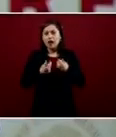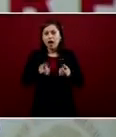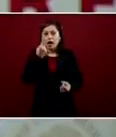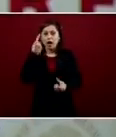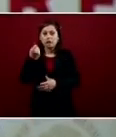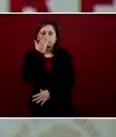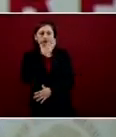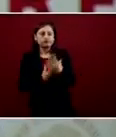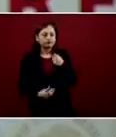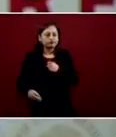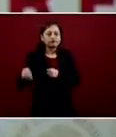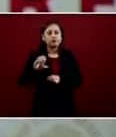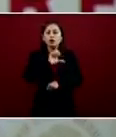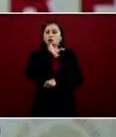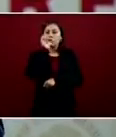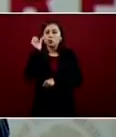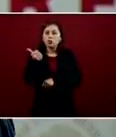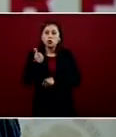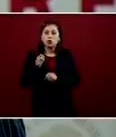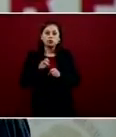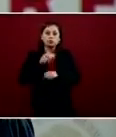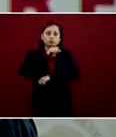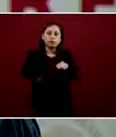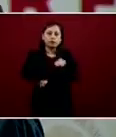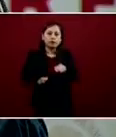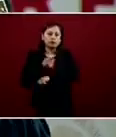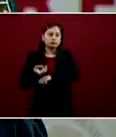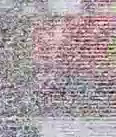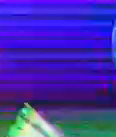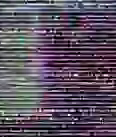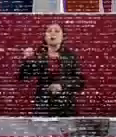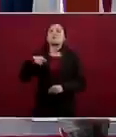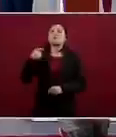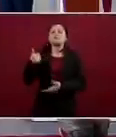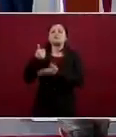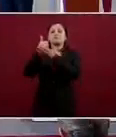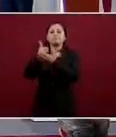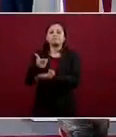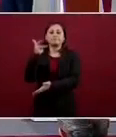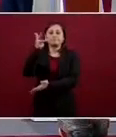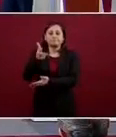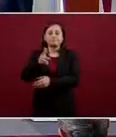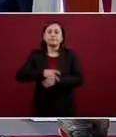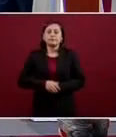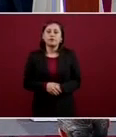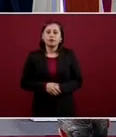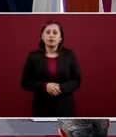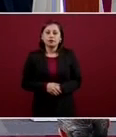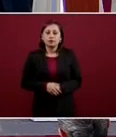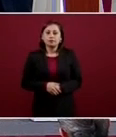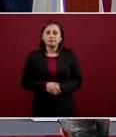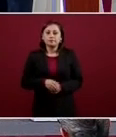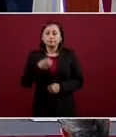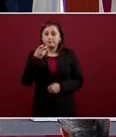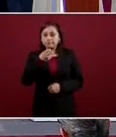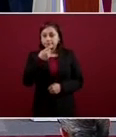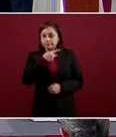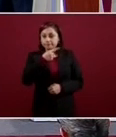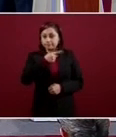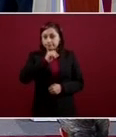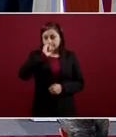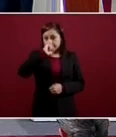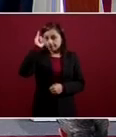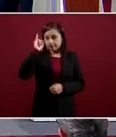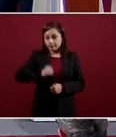otros saltaron por las ventanas, se protegieron. El sargento fue quien apareció en una fotografía con el rostro